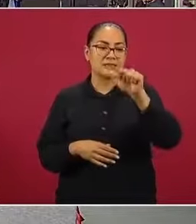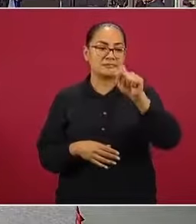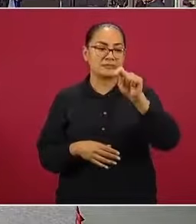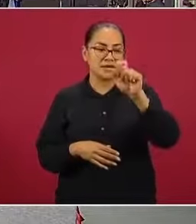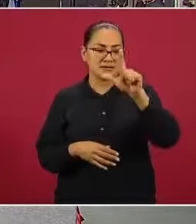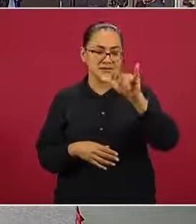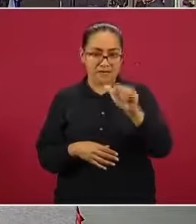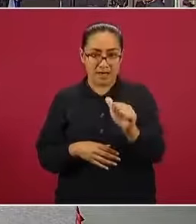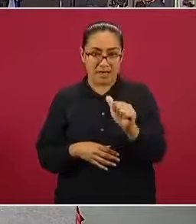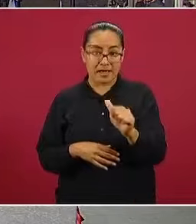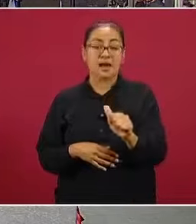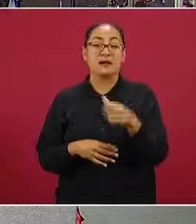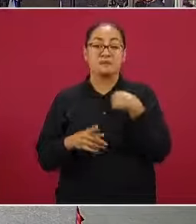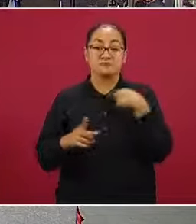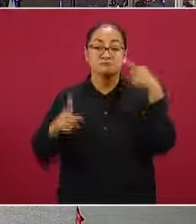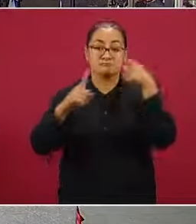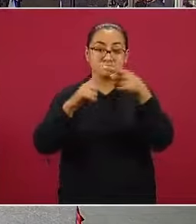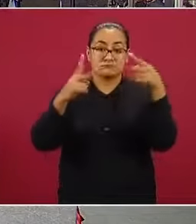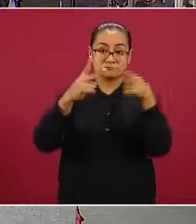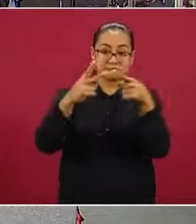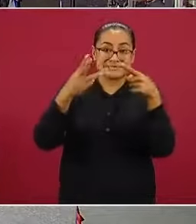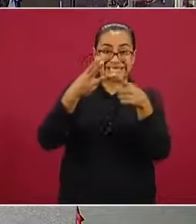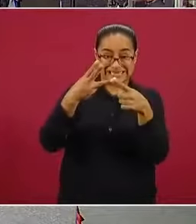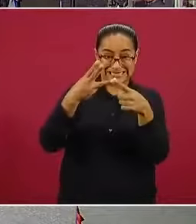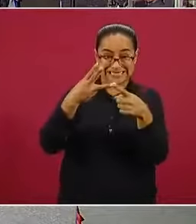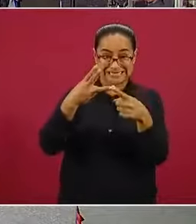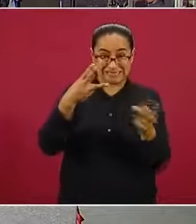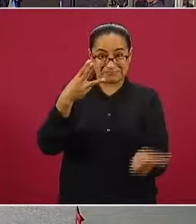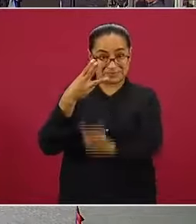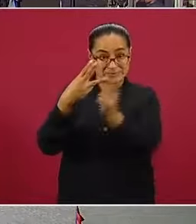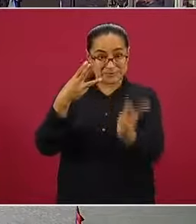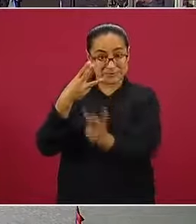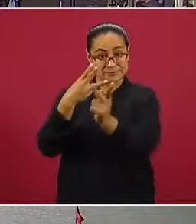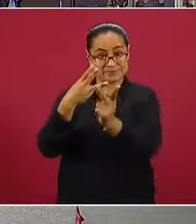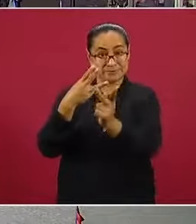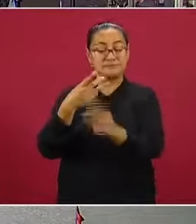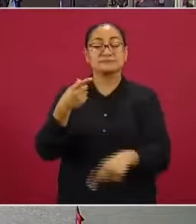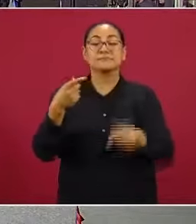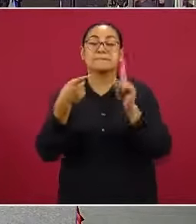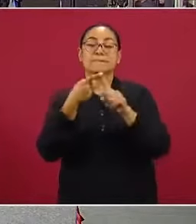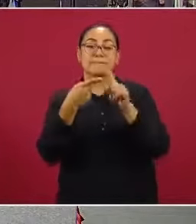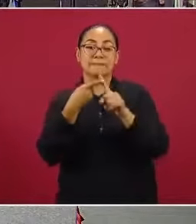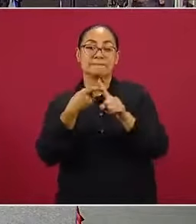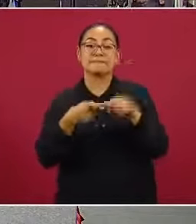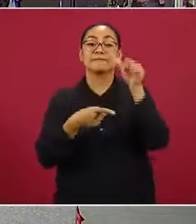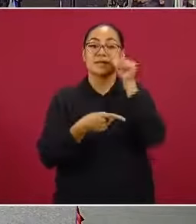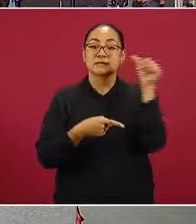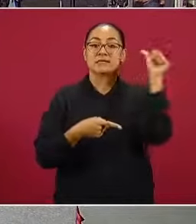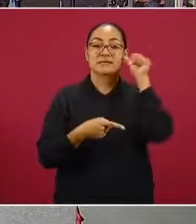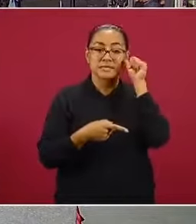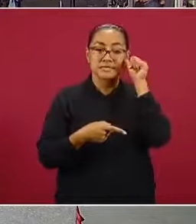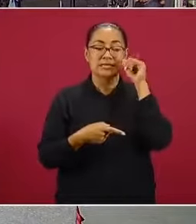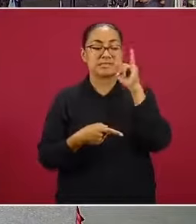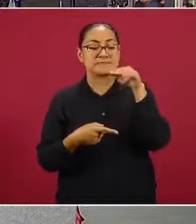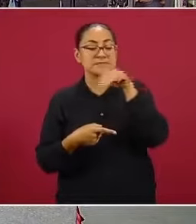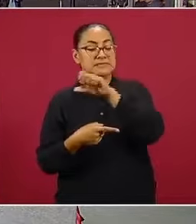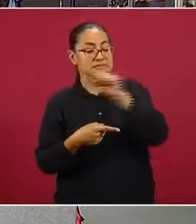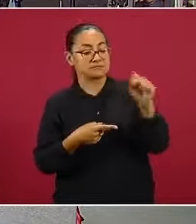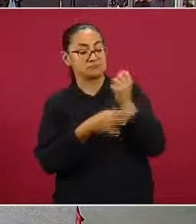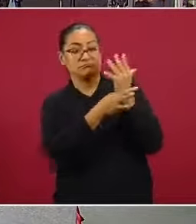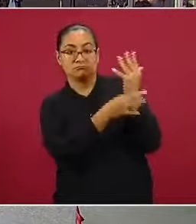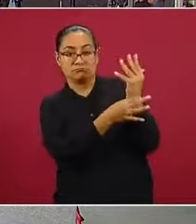3 preguntas, doctor. Bueno, quiero preguntarle primero, ayer el IMSS informó que tenía un 30% de